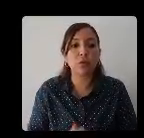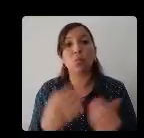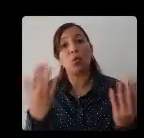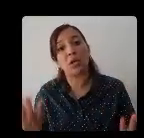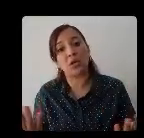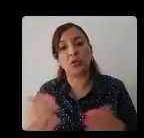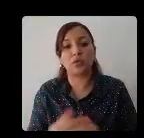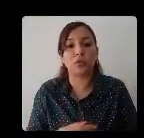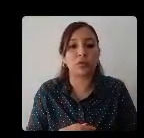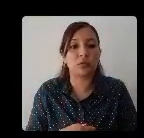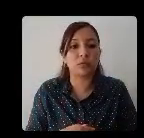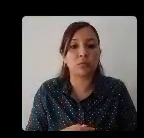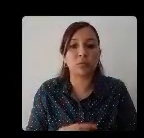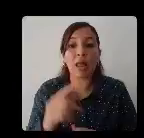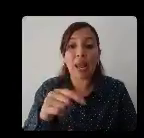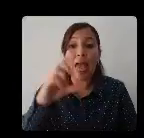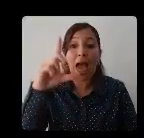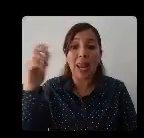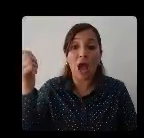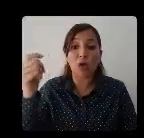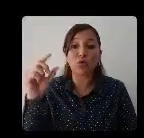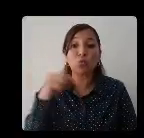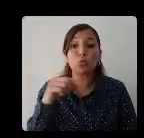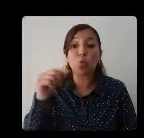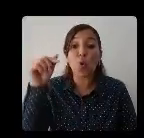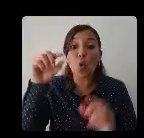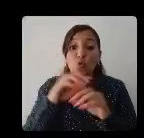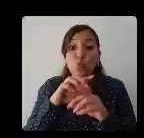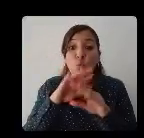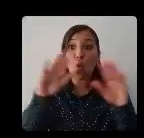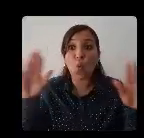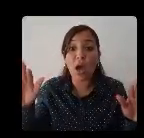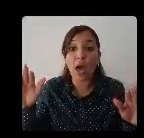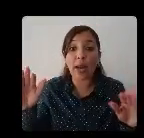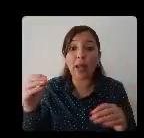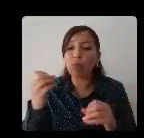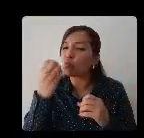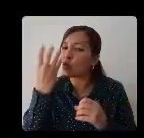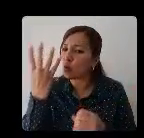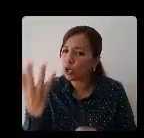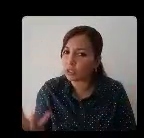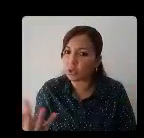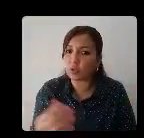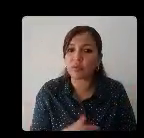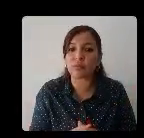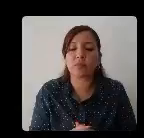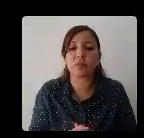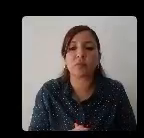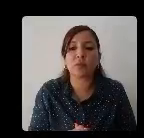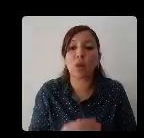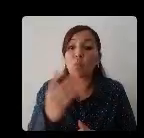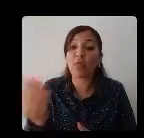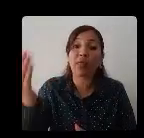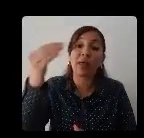actividad turística, de conocer cómo fueron nuestros antepasados, ¿no? Entonces, tenemos innumerables de cosas aquí en